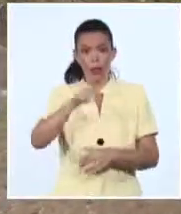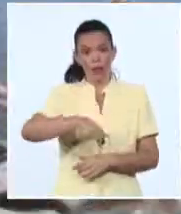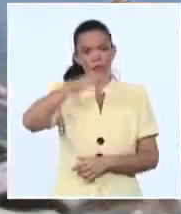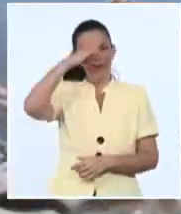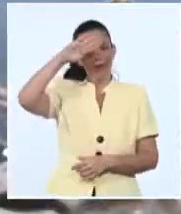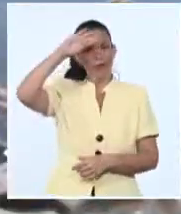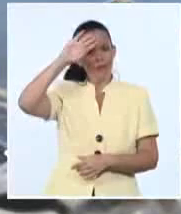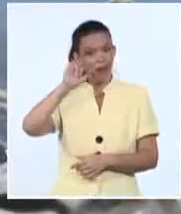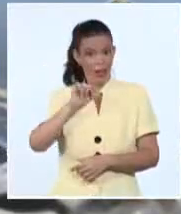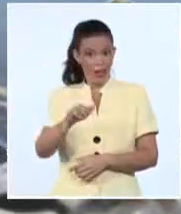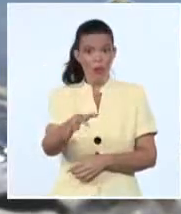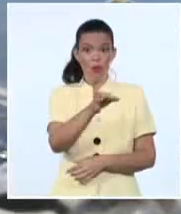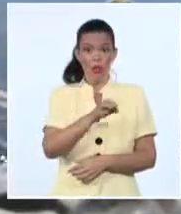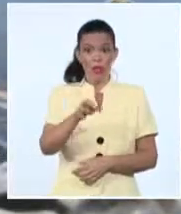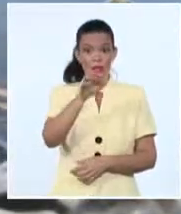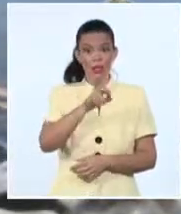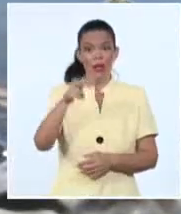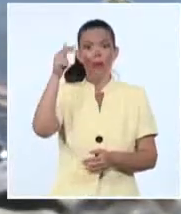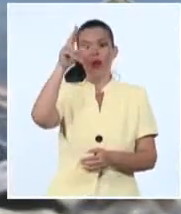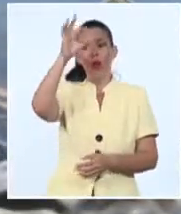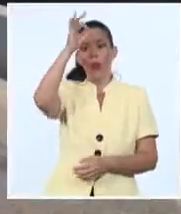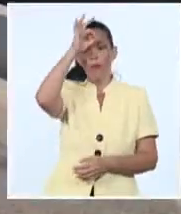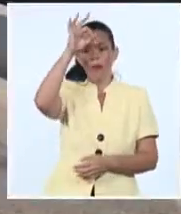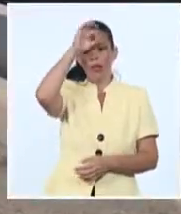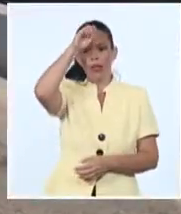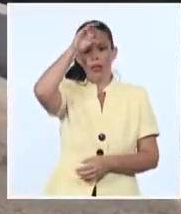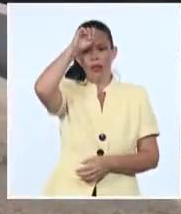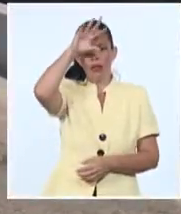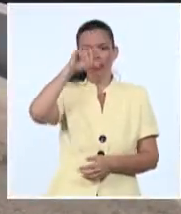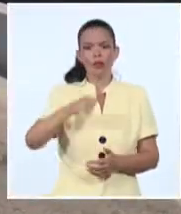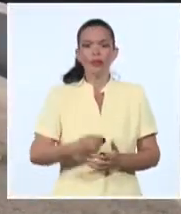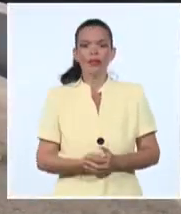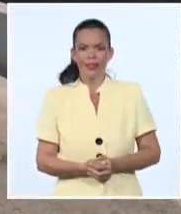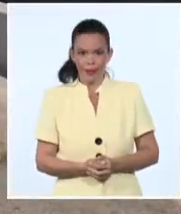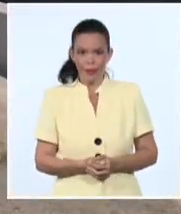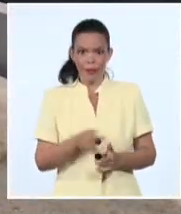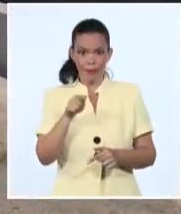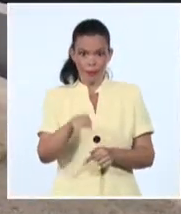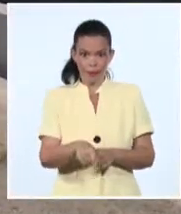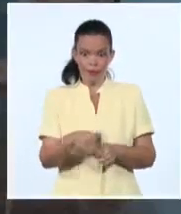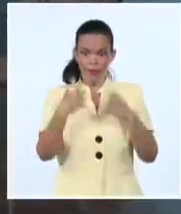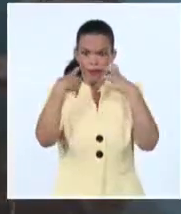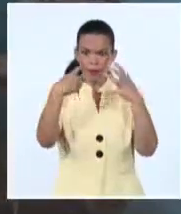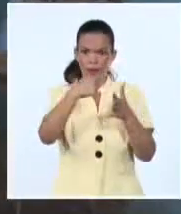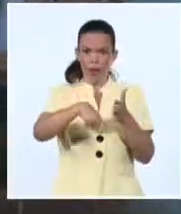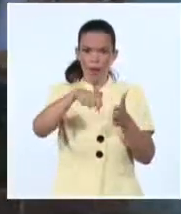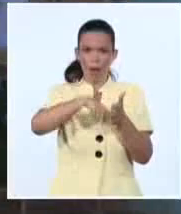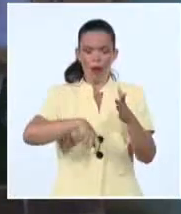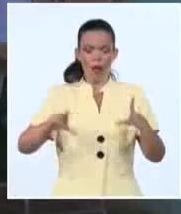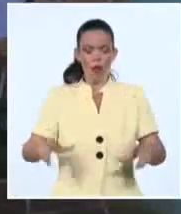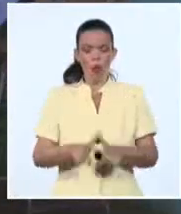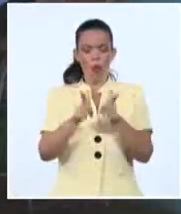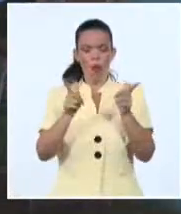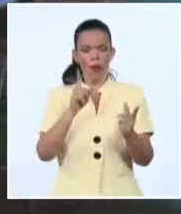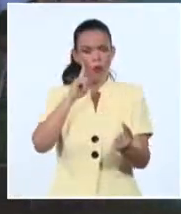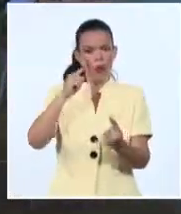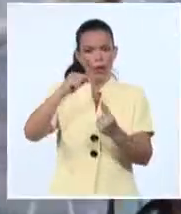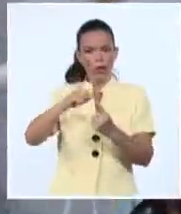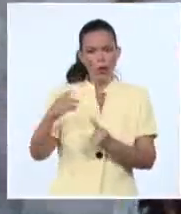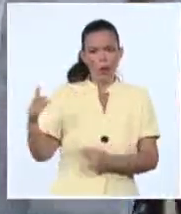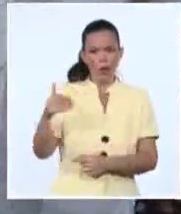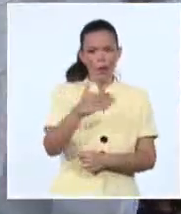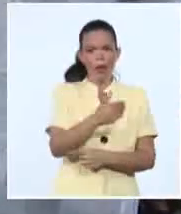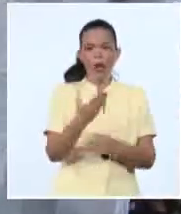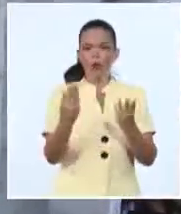de Minas es uno de los tres centros de alevinaje donde se producen las larvas y los alevines destinados a la reproducción de la biomasa en los embalses